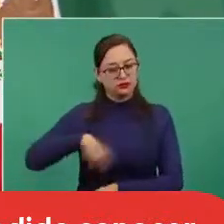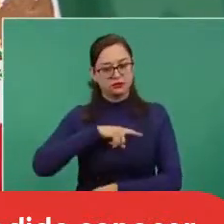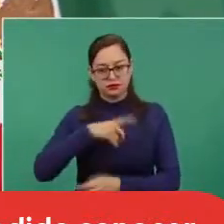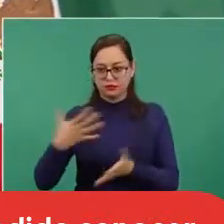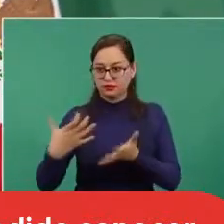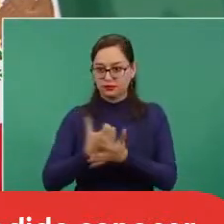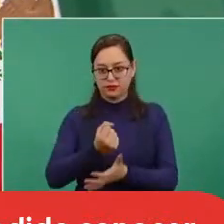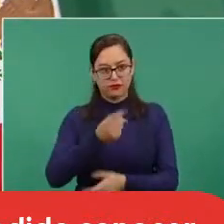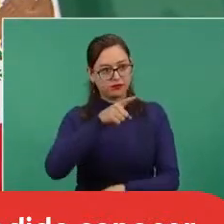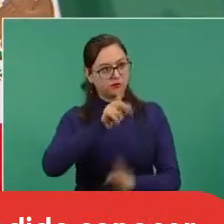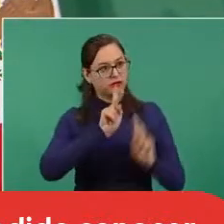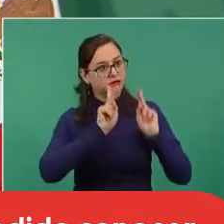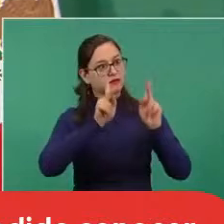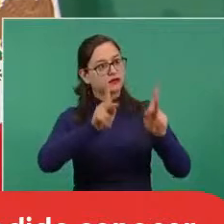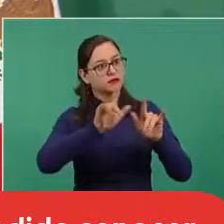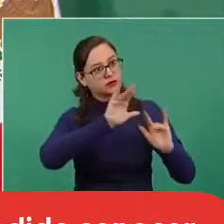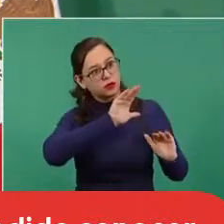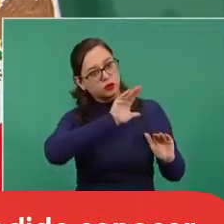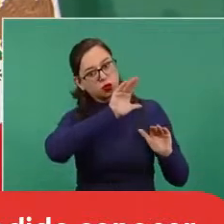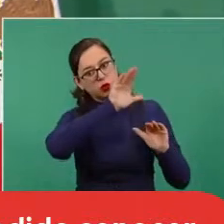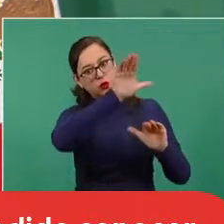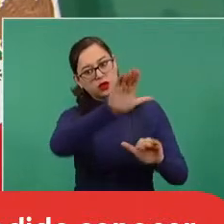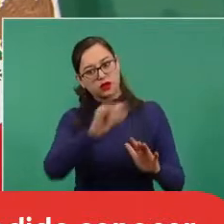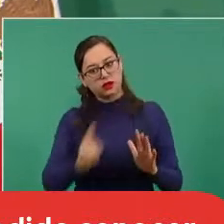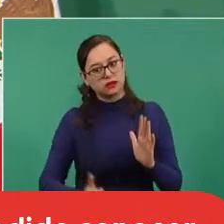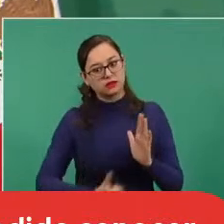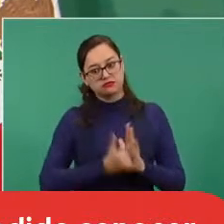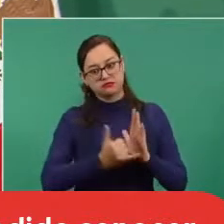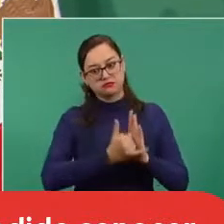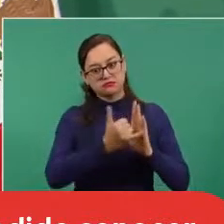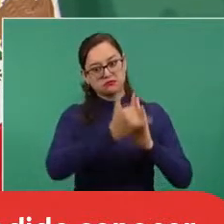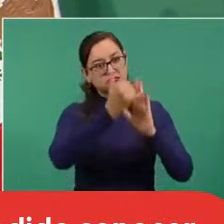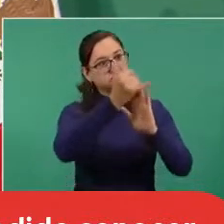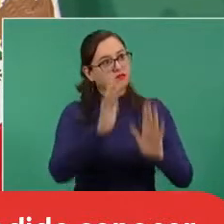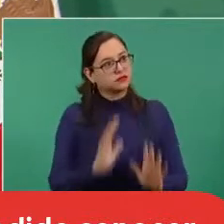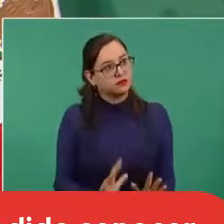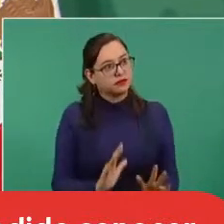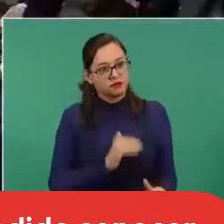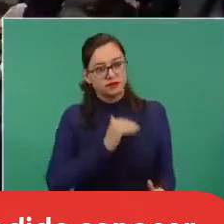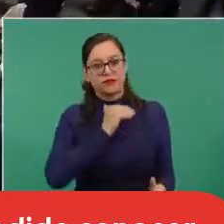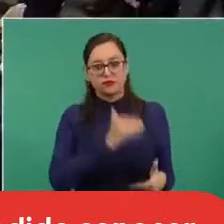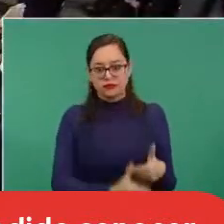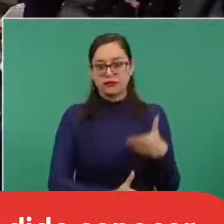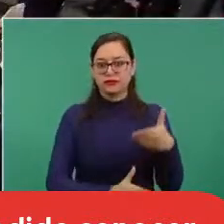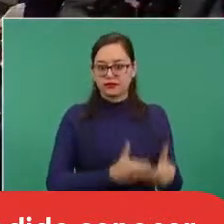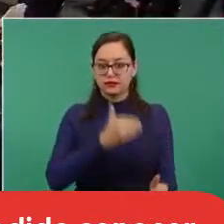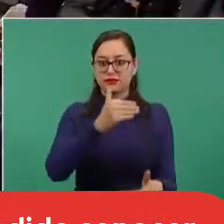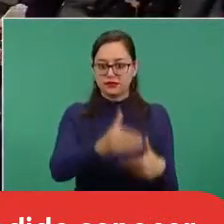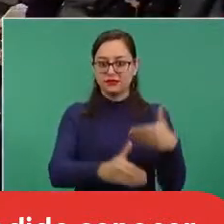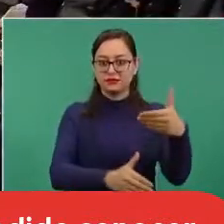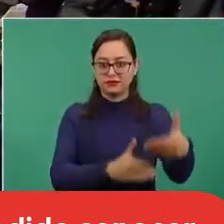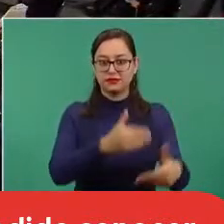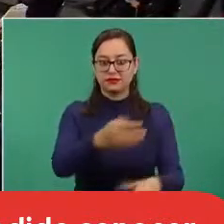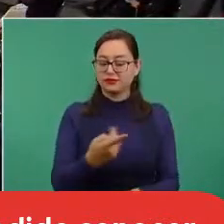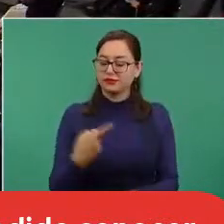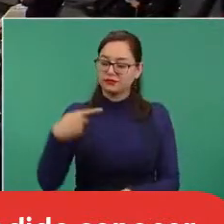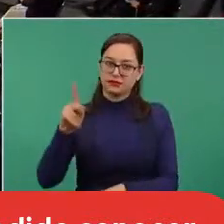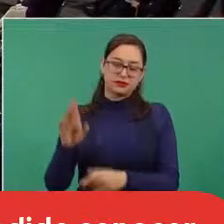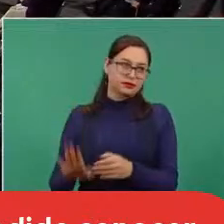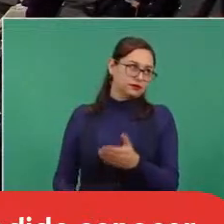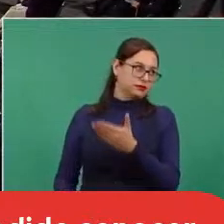construyeron los segundos pisos. Así empezamos, pero con una